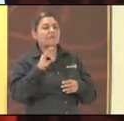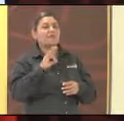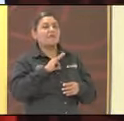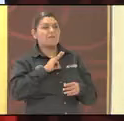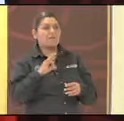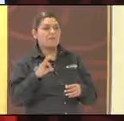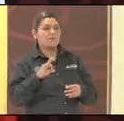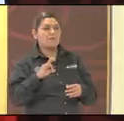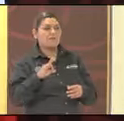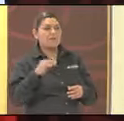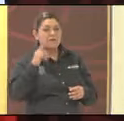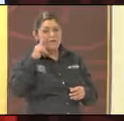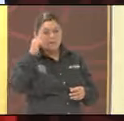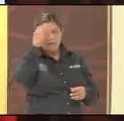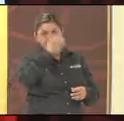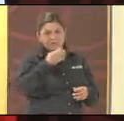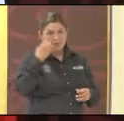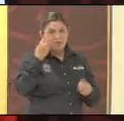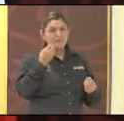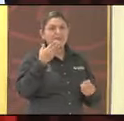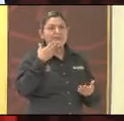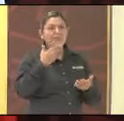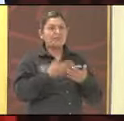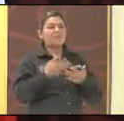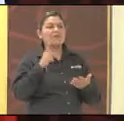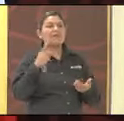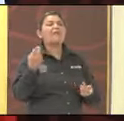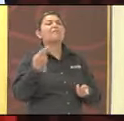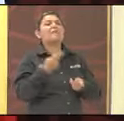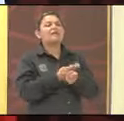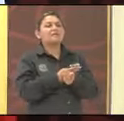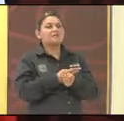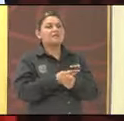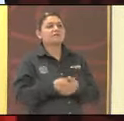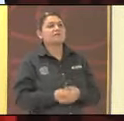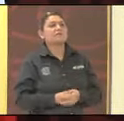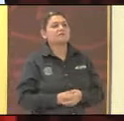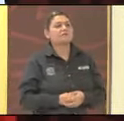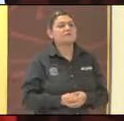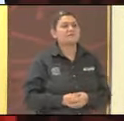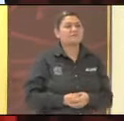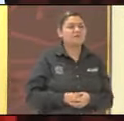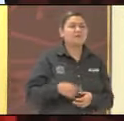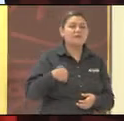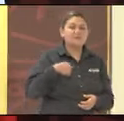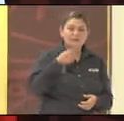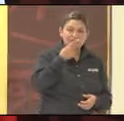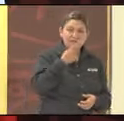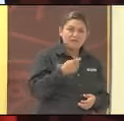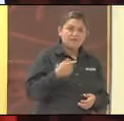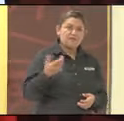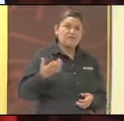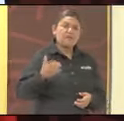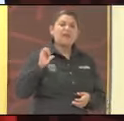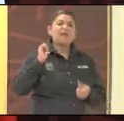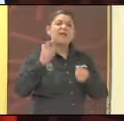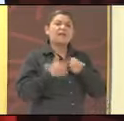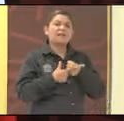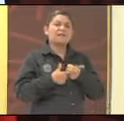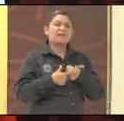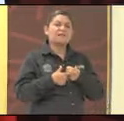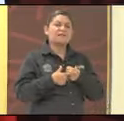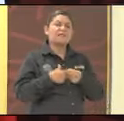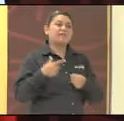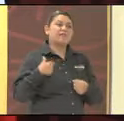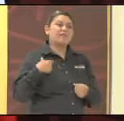a un veredo y que podamos revisarla muy bien, a ver qué fue lo que sucedió, un dictamen, sí. Y les voy a decir algo, me